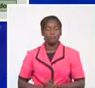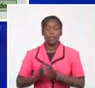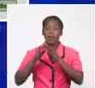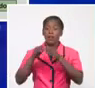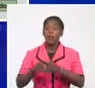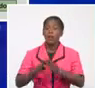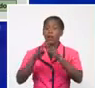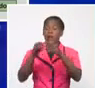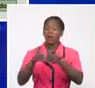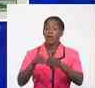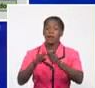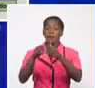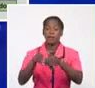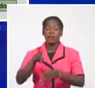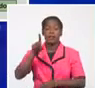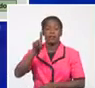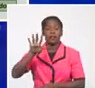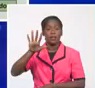con